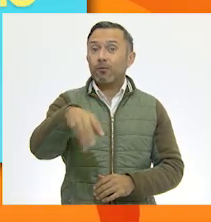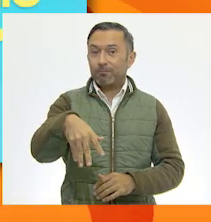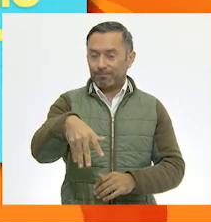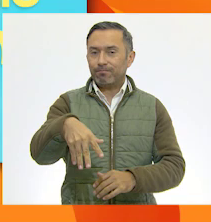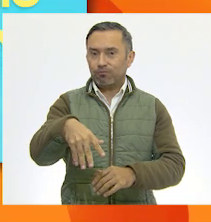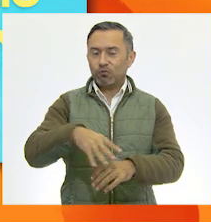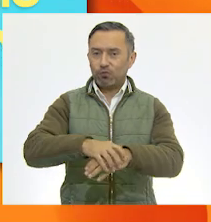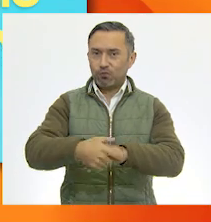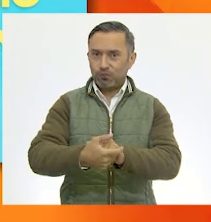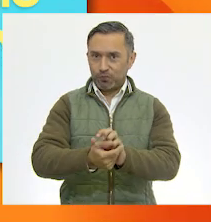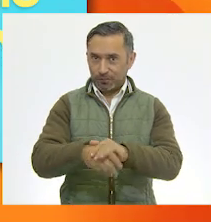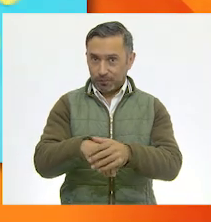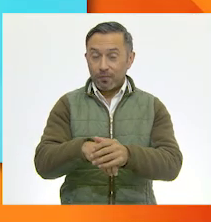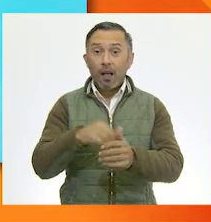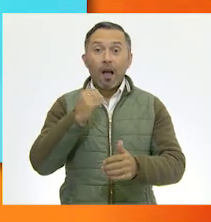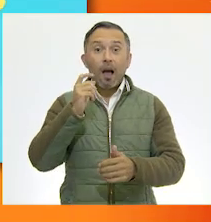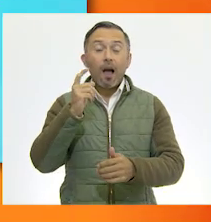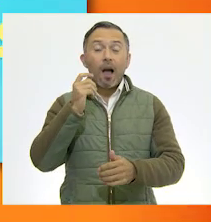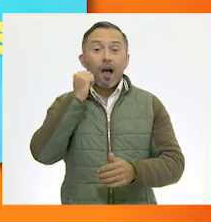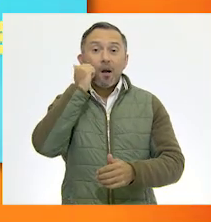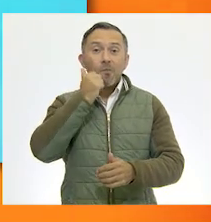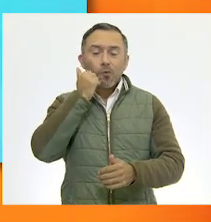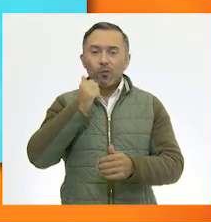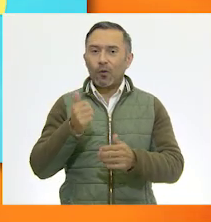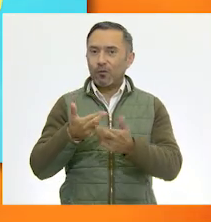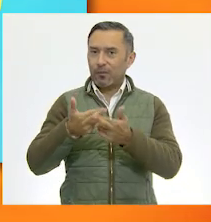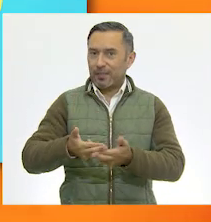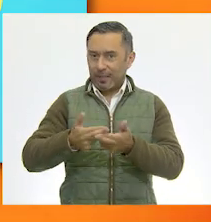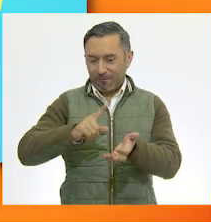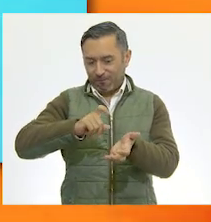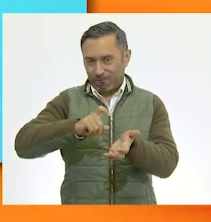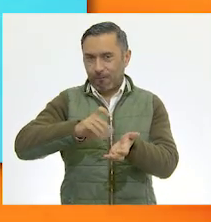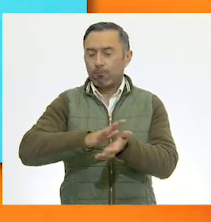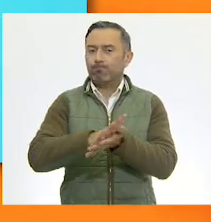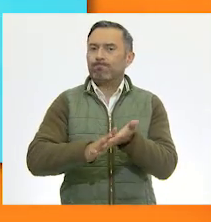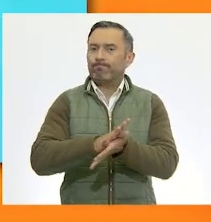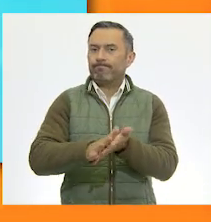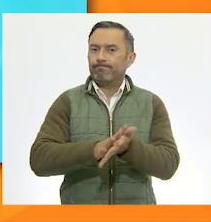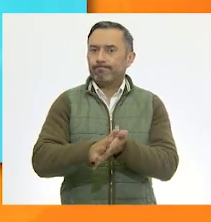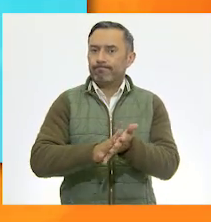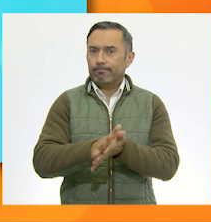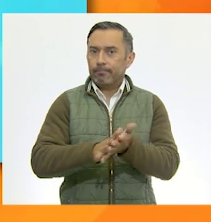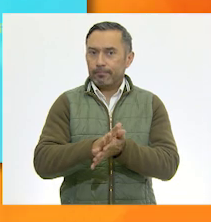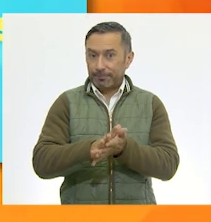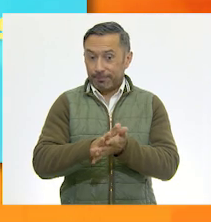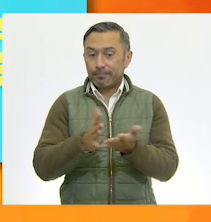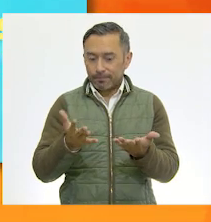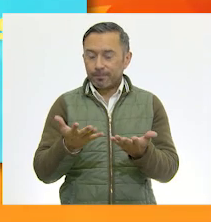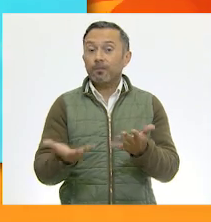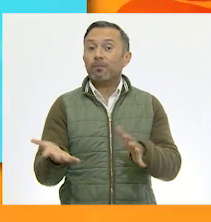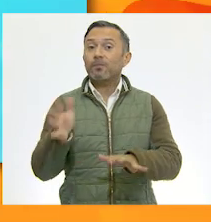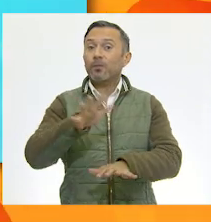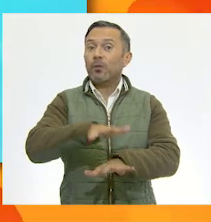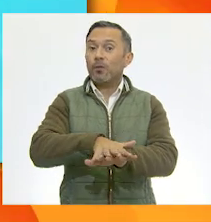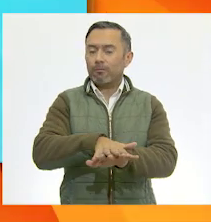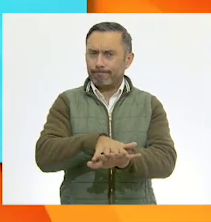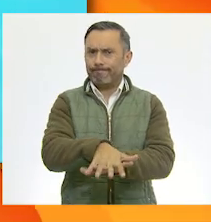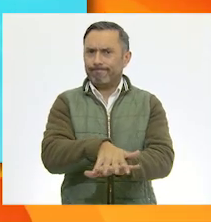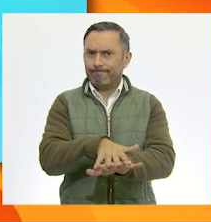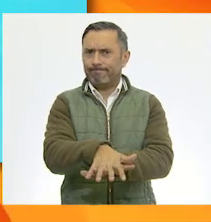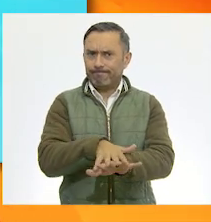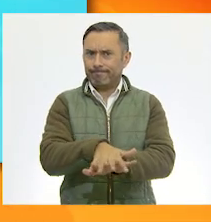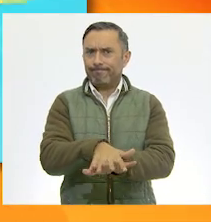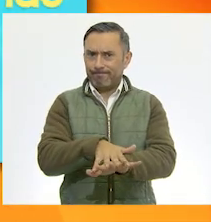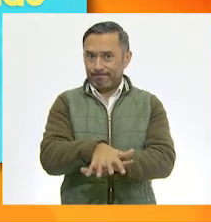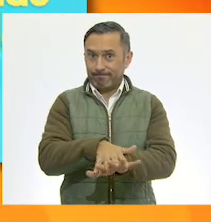Usa suficiente jabón. Frota tus palmas una con la otra. Ahora, frota la palma de una de tus manos contra el dorso